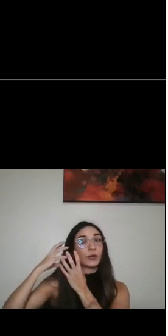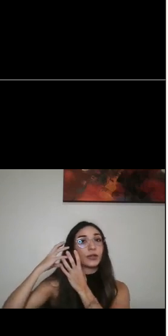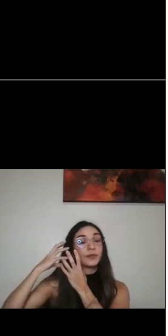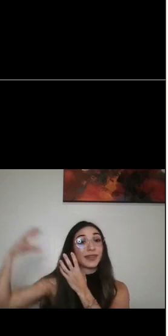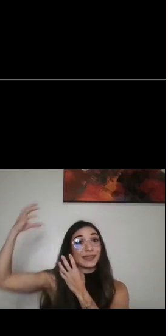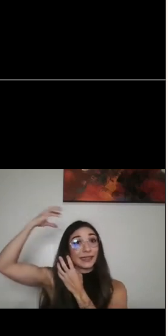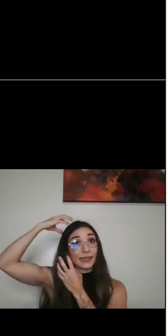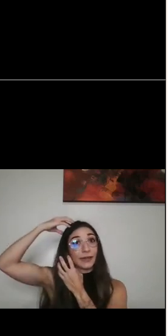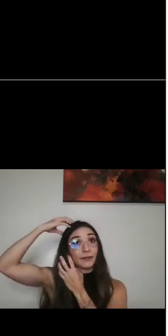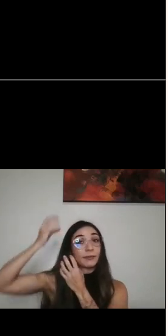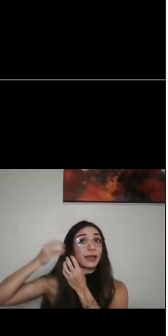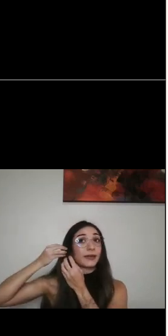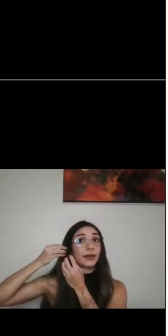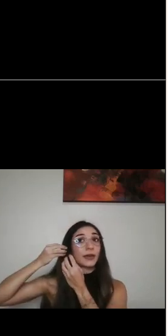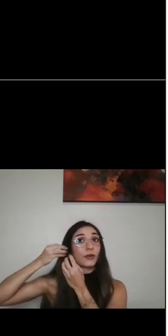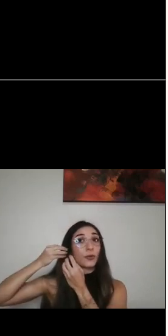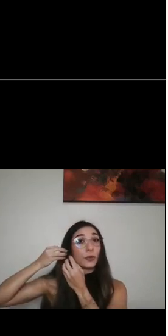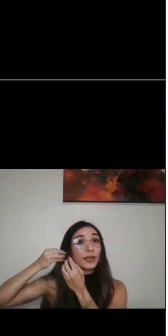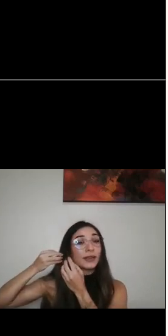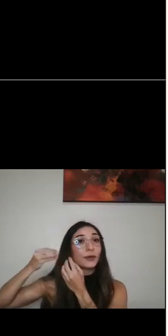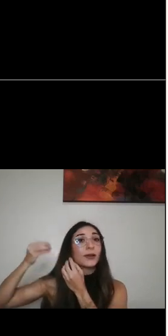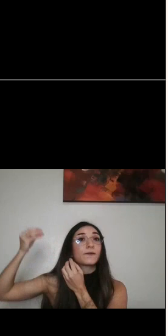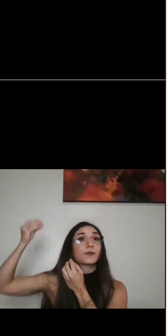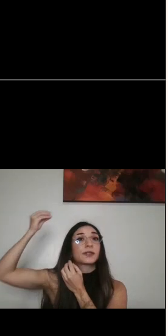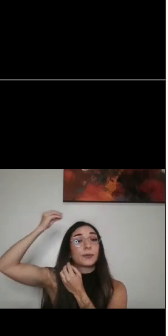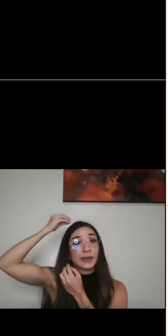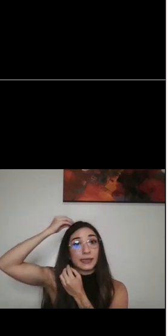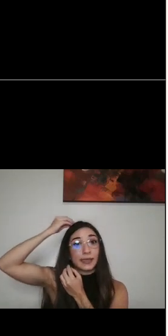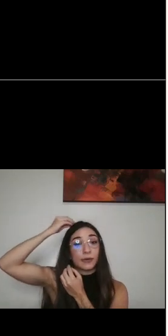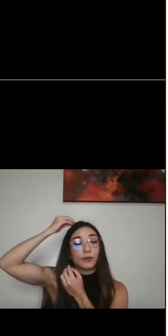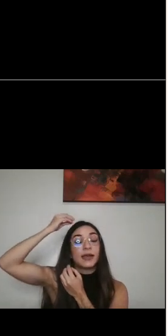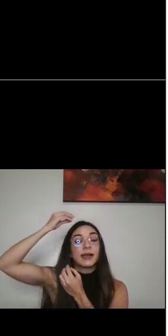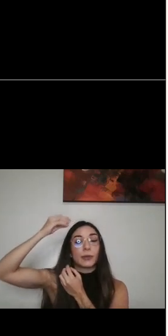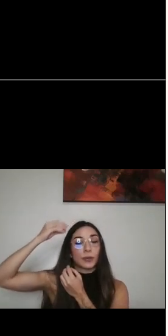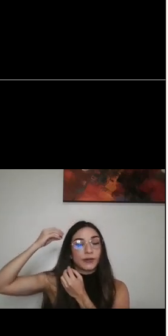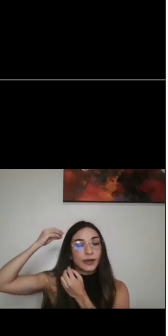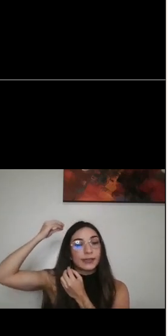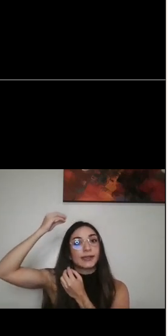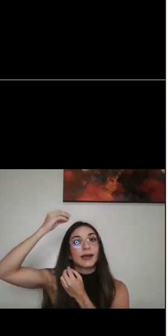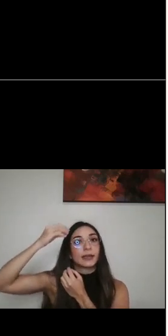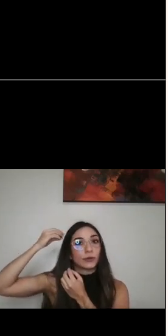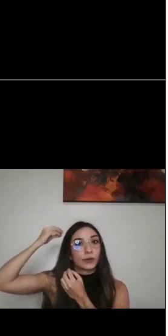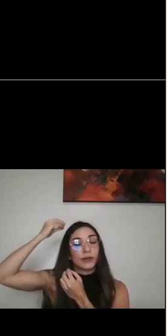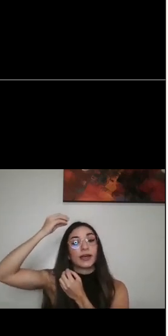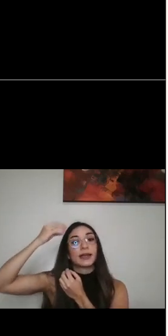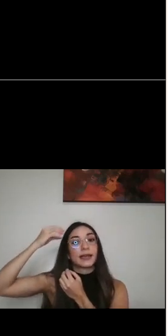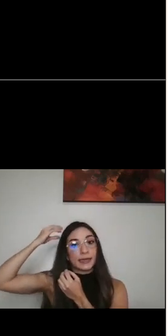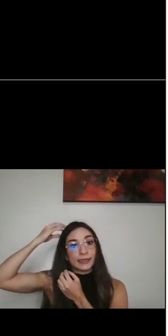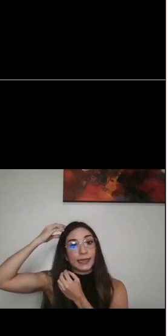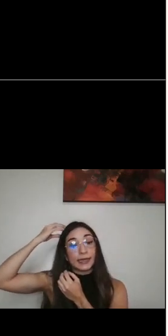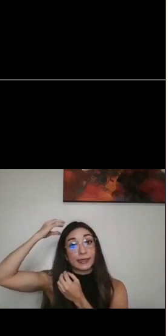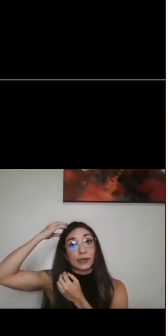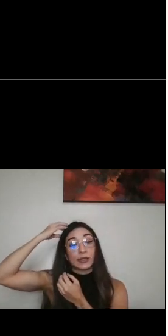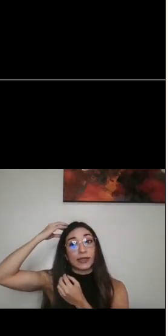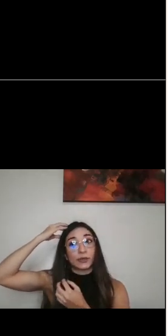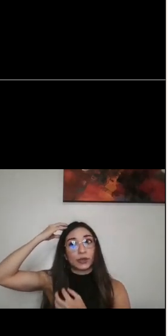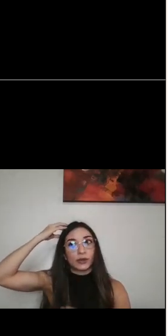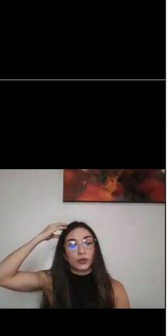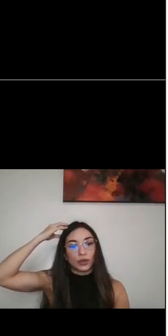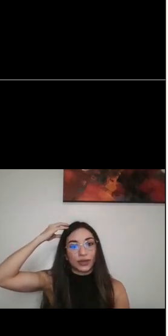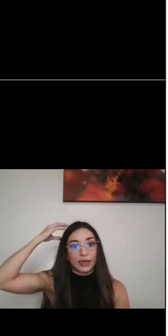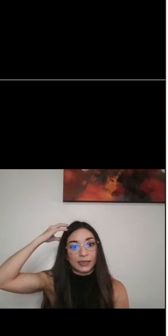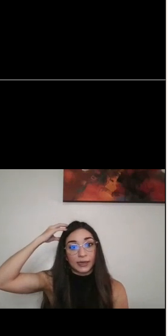el oído hacia el cerebro, la vía que comunica toda la información para que el cerebro la pueda registrar y decodificar y analizar. Esas son las áreas